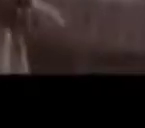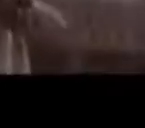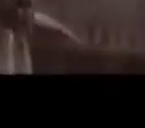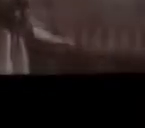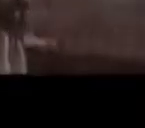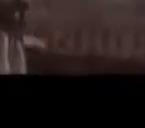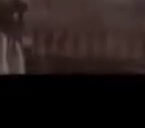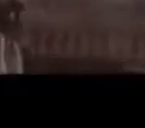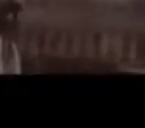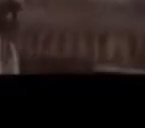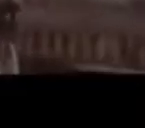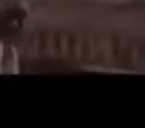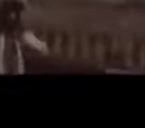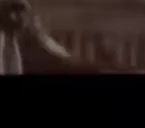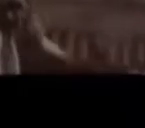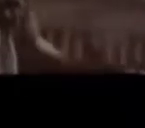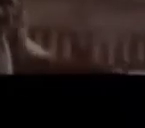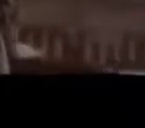¿Qué te pasa?